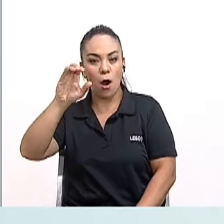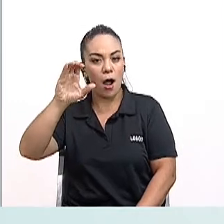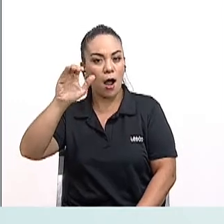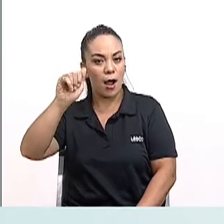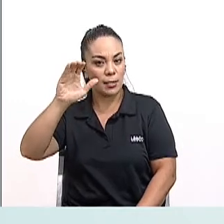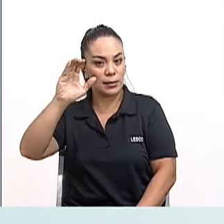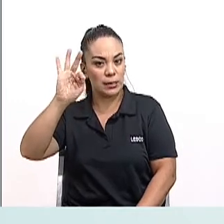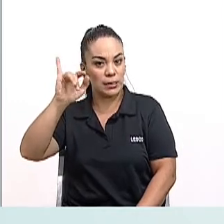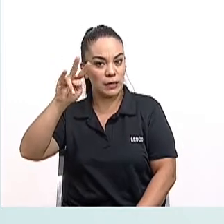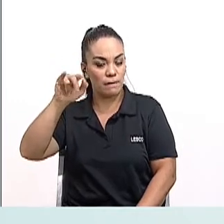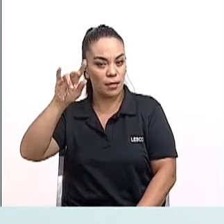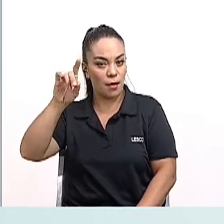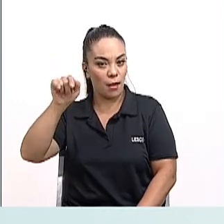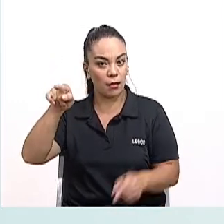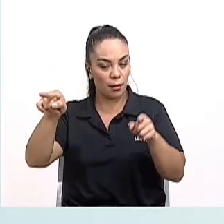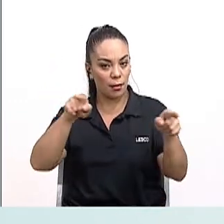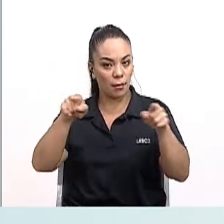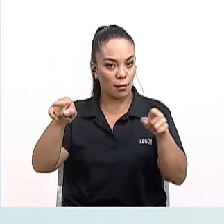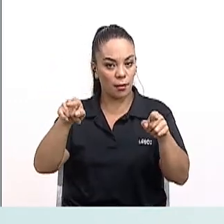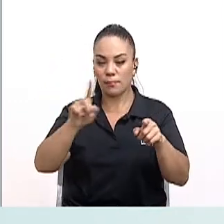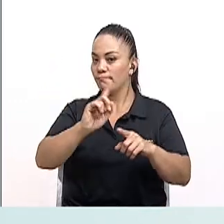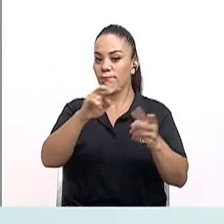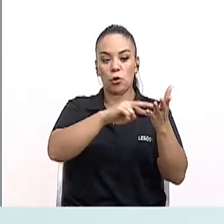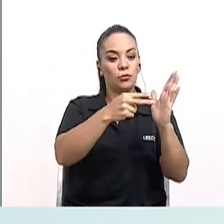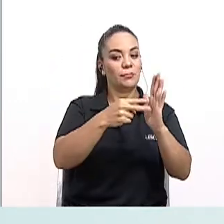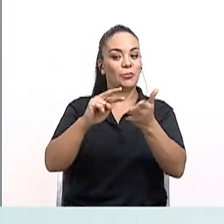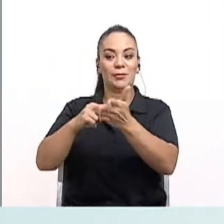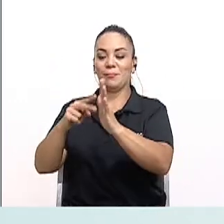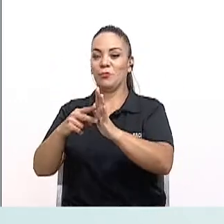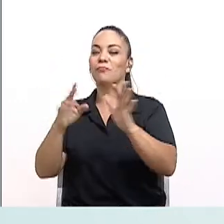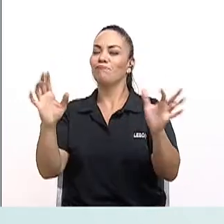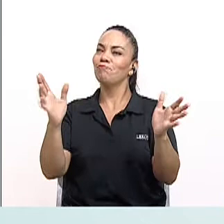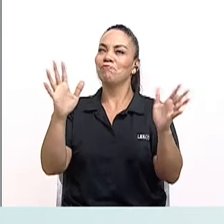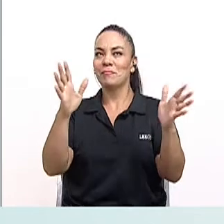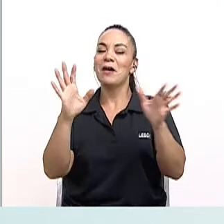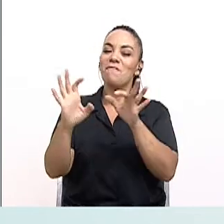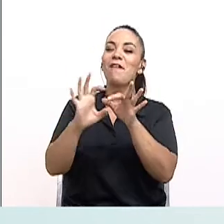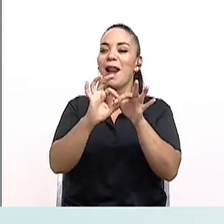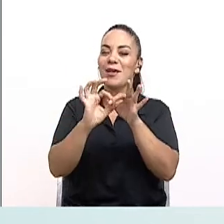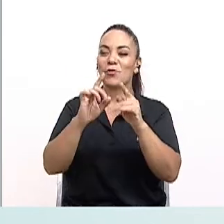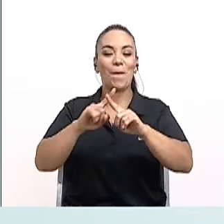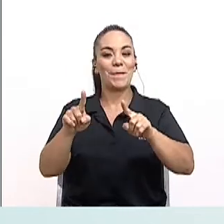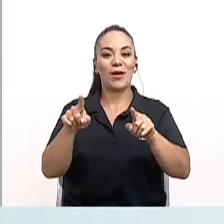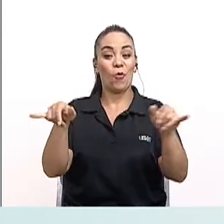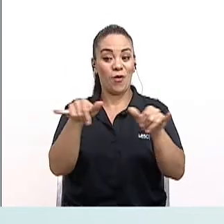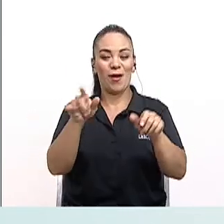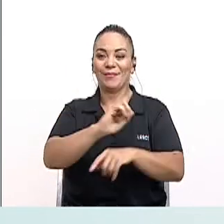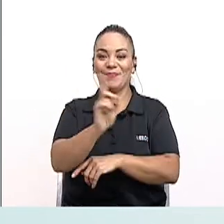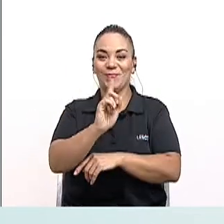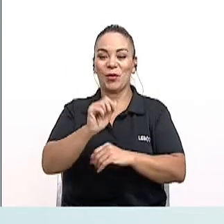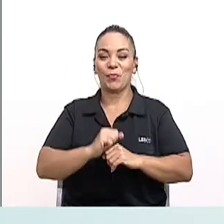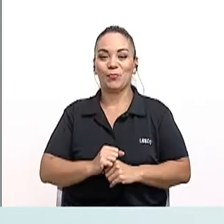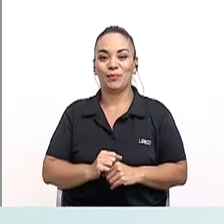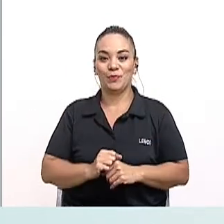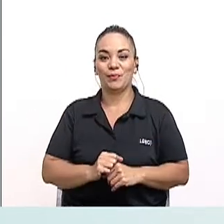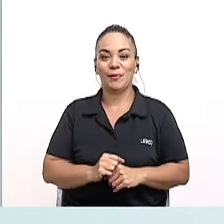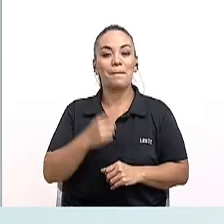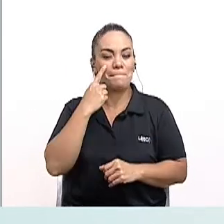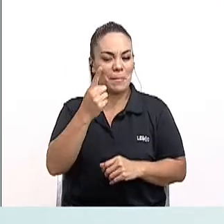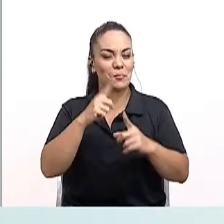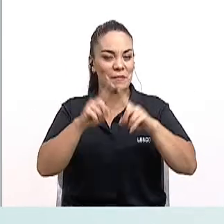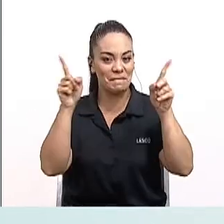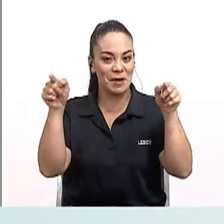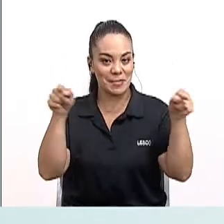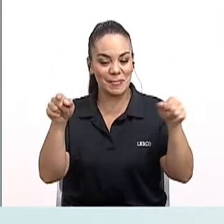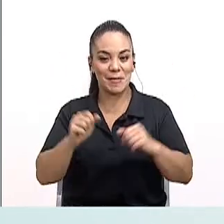No. Son dos conceptos que tienen relación, pero no es lo mismo. Así que vamos a conocer esa